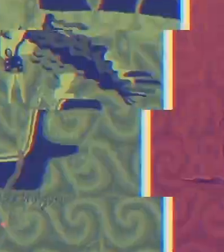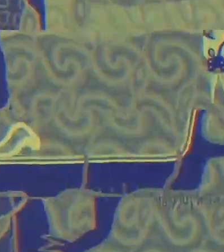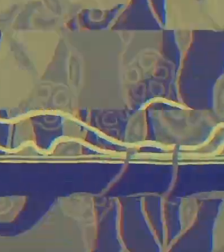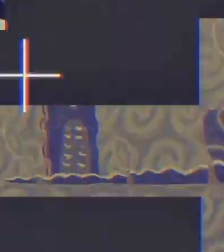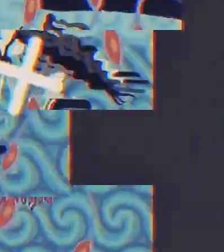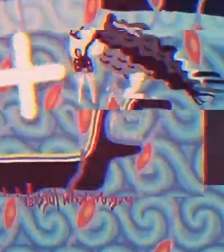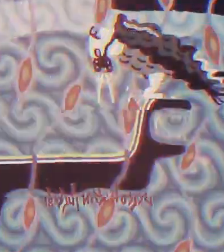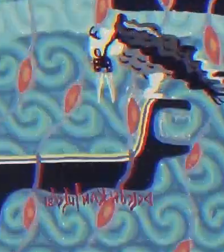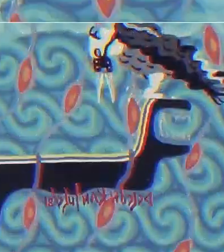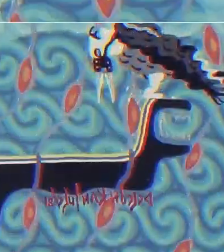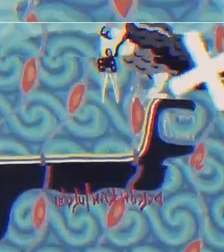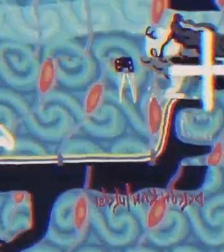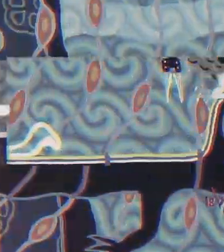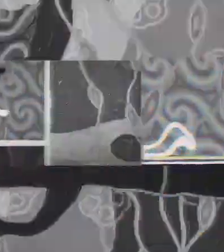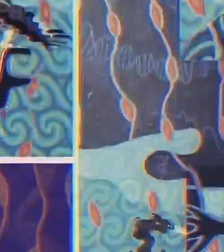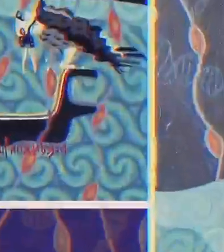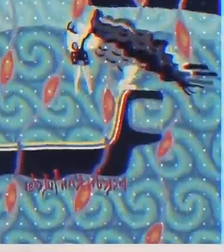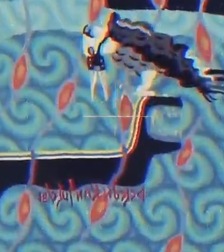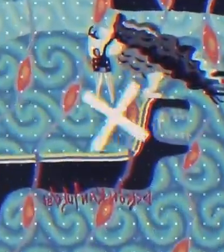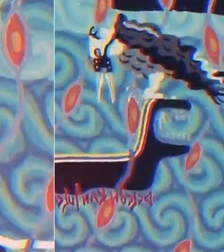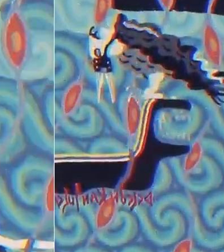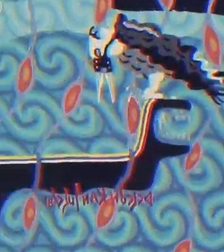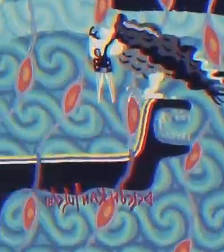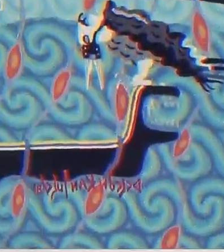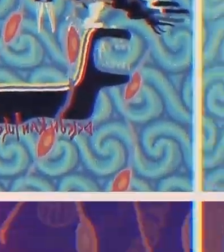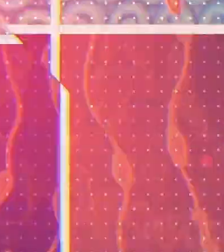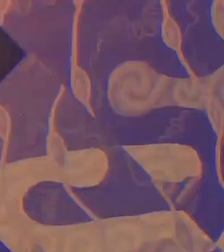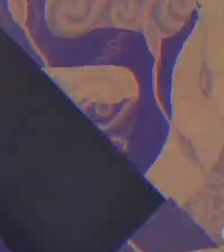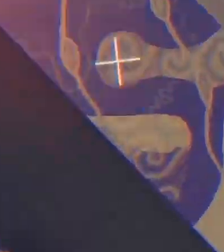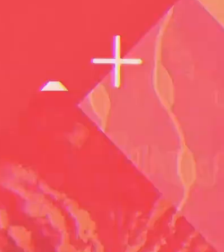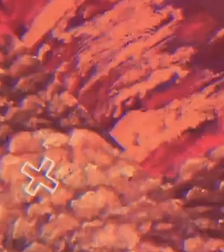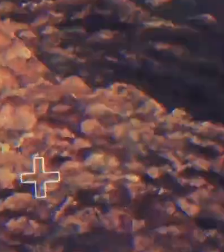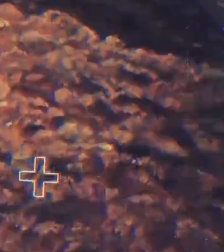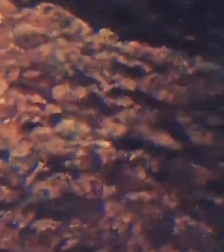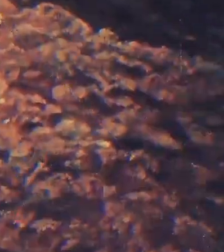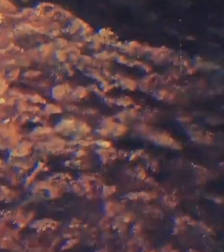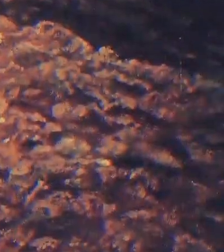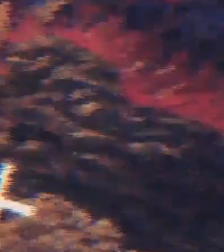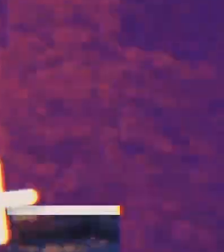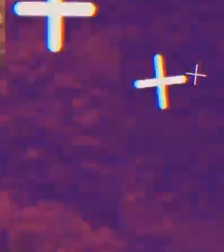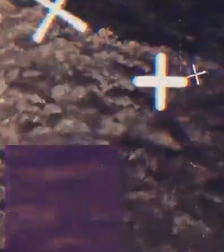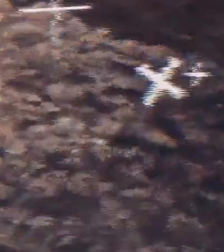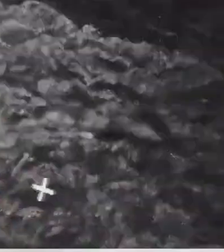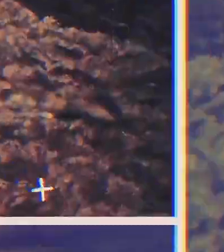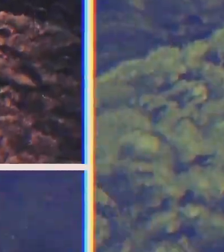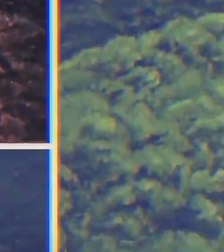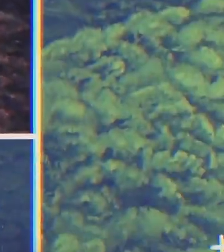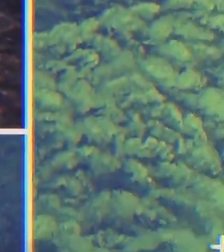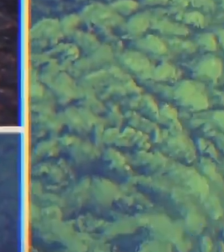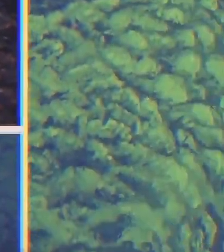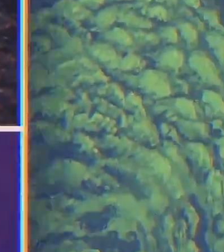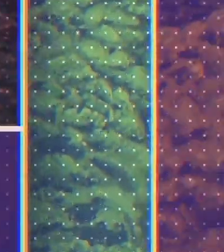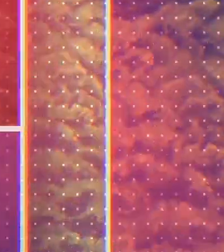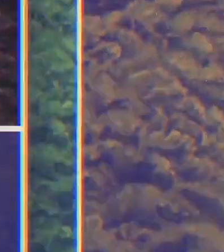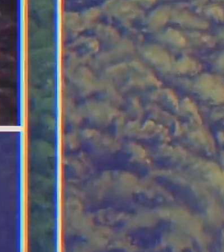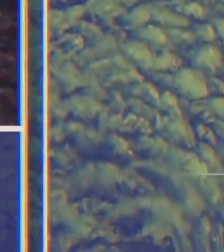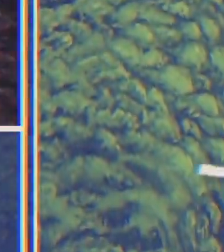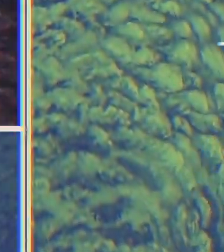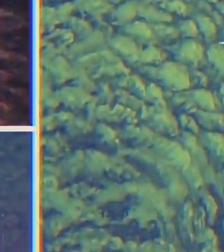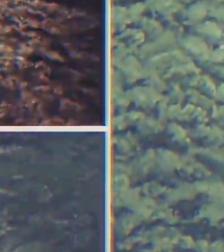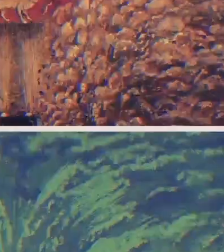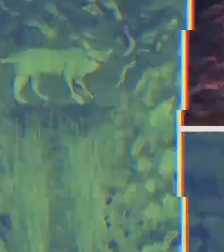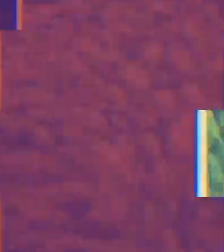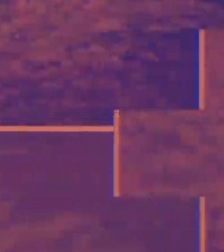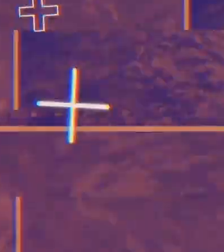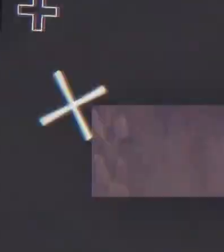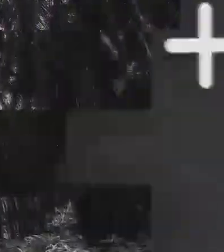independencia que estos países han conquistado el saqueo continúa con prácticas extractivistas como la minería las hidroeléctricas la